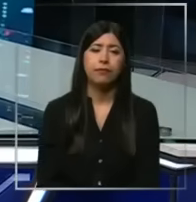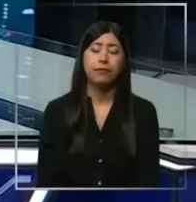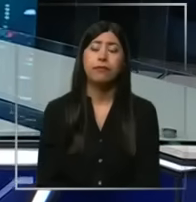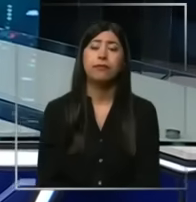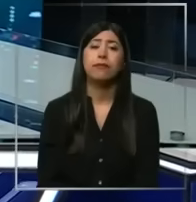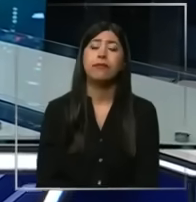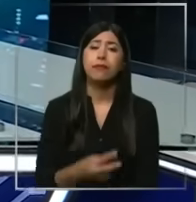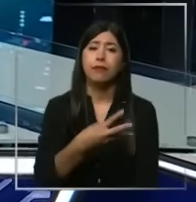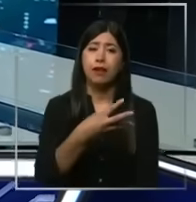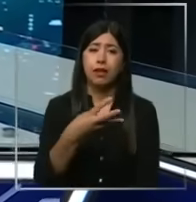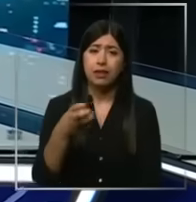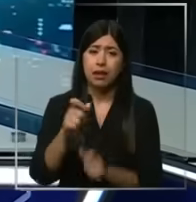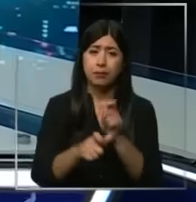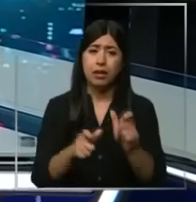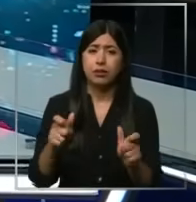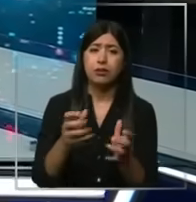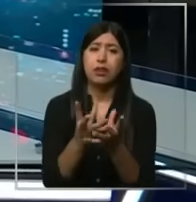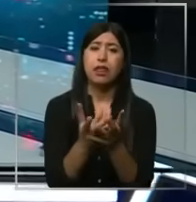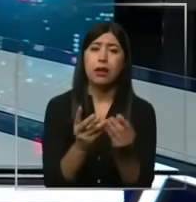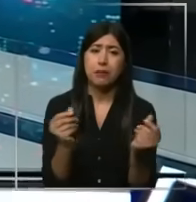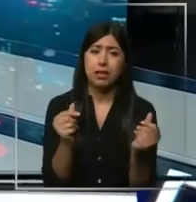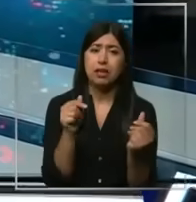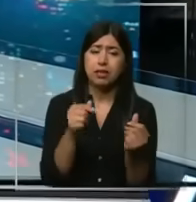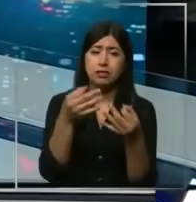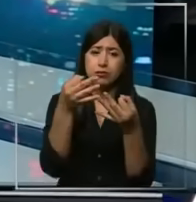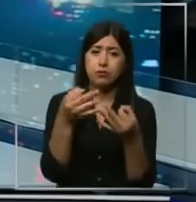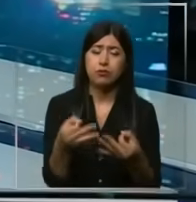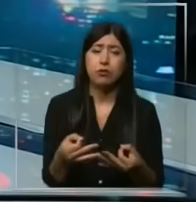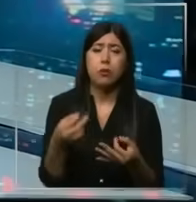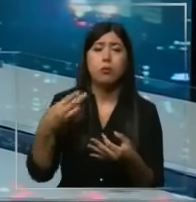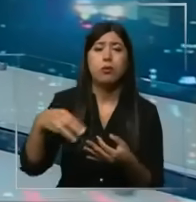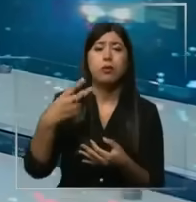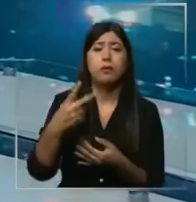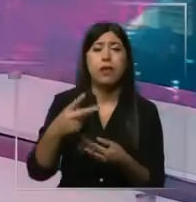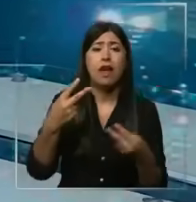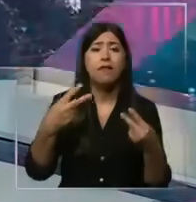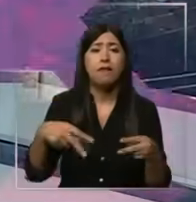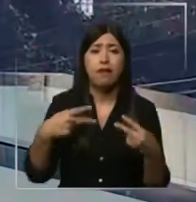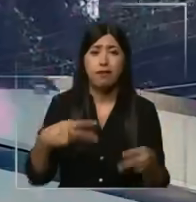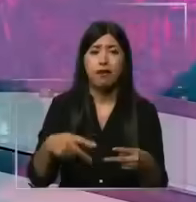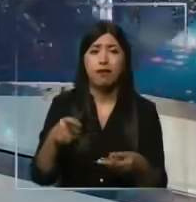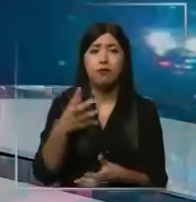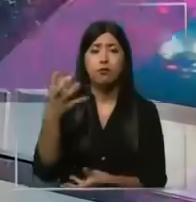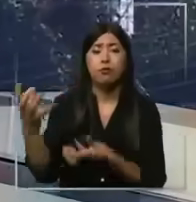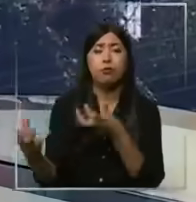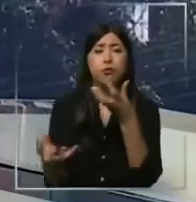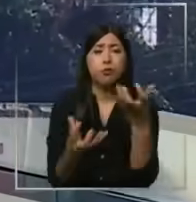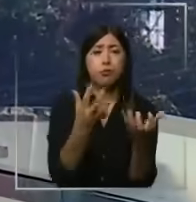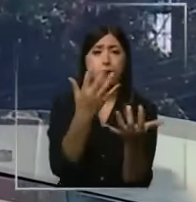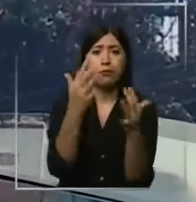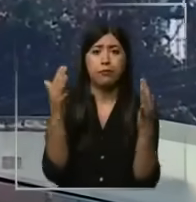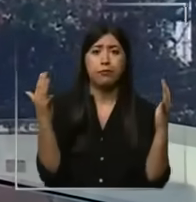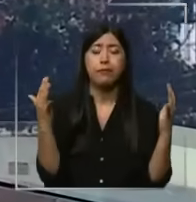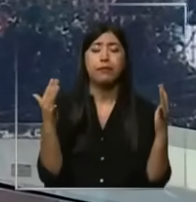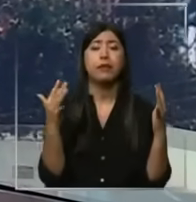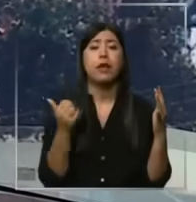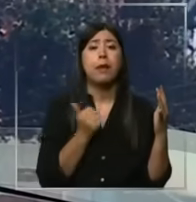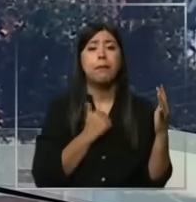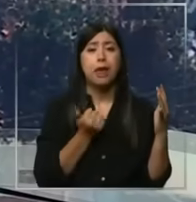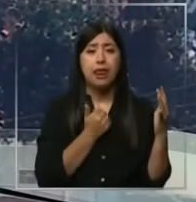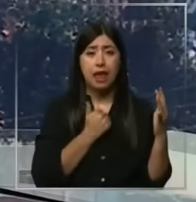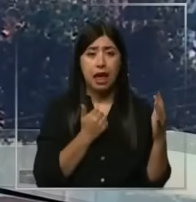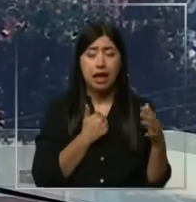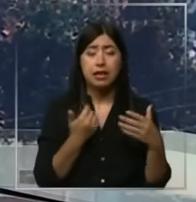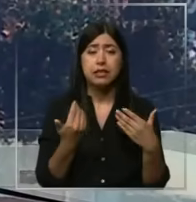y más de 300 desaparecidos. Ese es el catastro que tiene el municipio de Viña del Mar tras estos incendios forestales. La Policía de Investigaciones